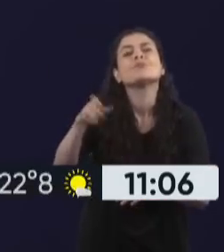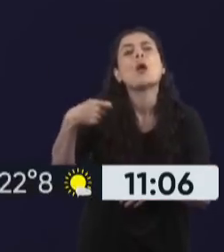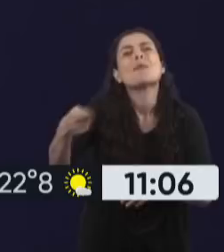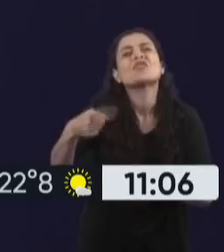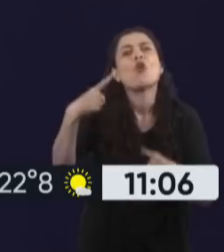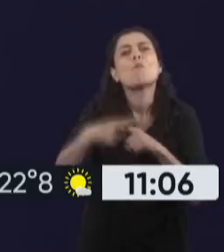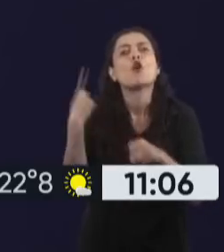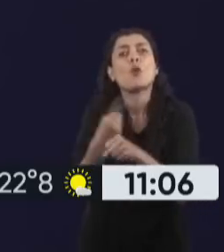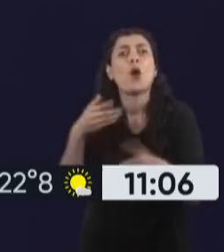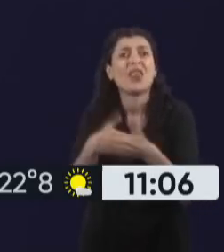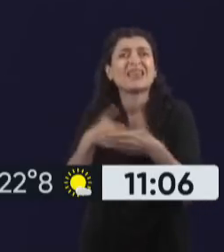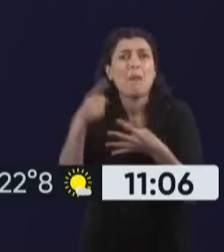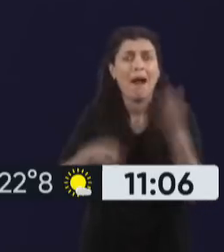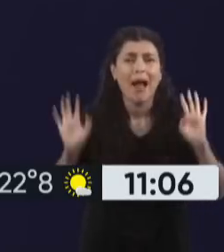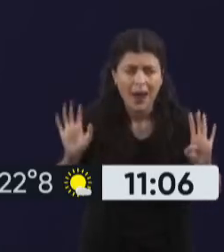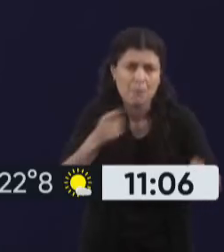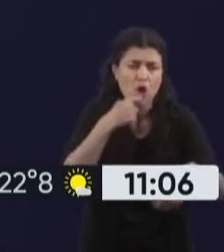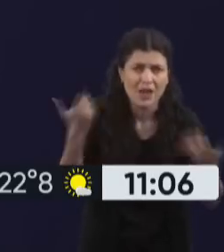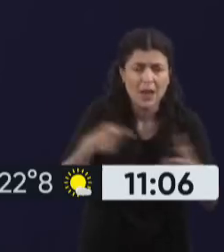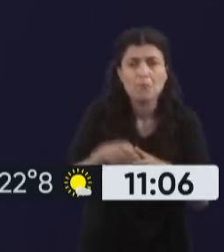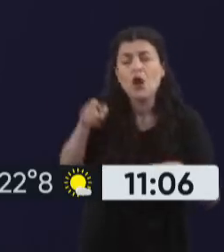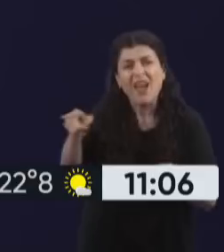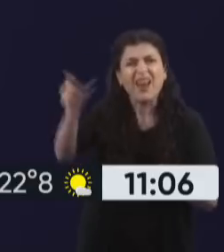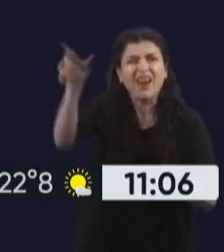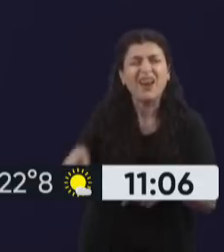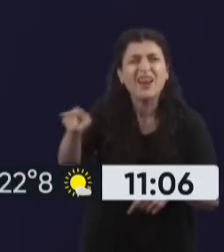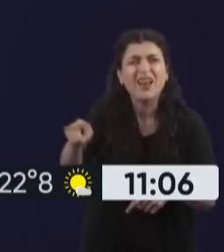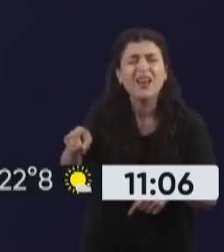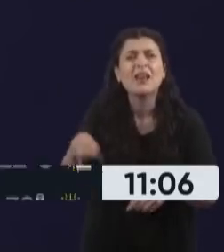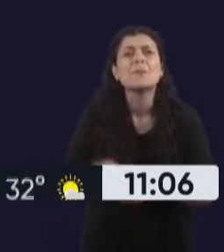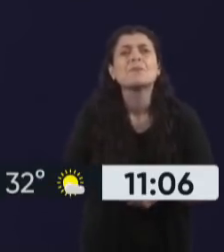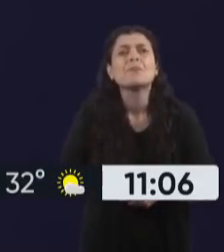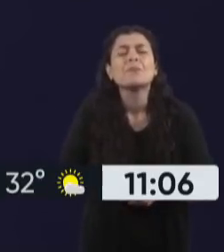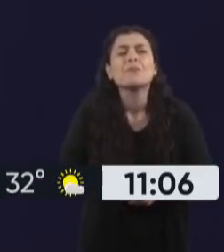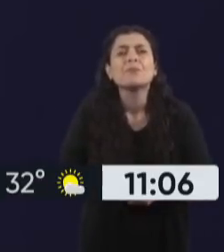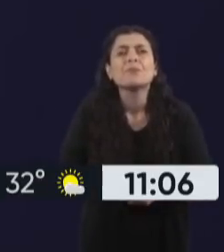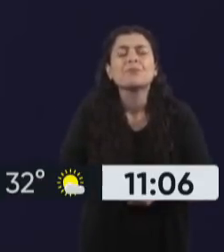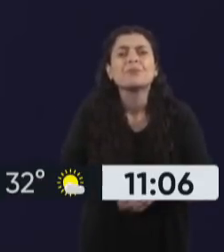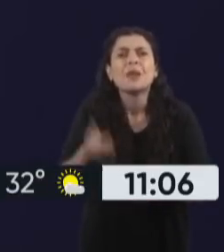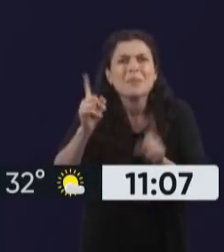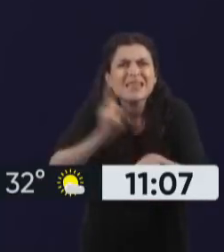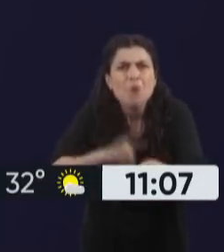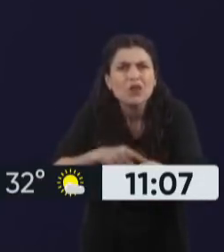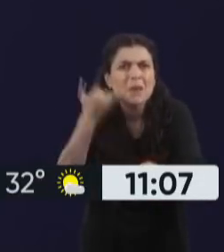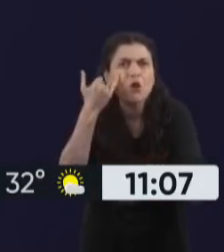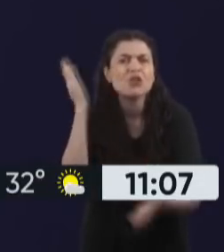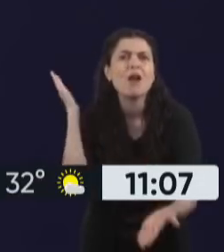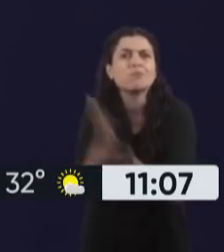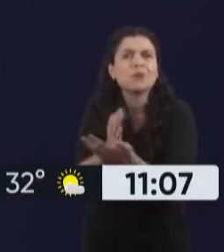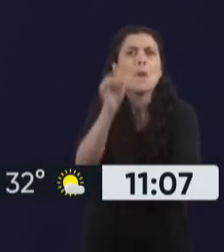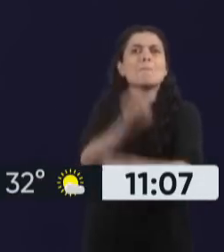invalidez laboral, tenía que increíblemente estar cumpliendo una condena de prisión